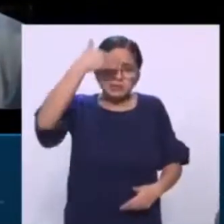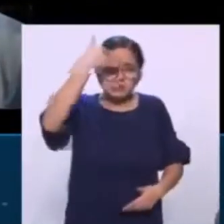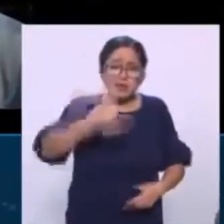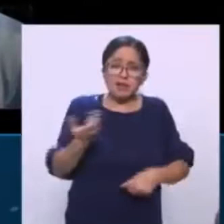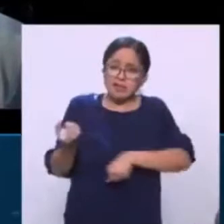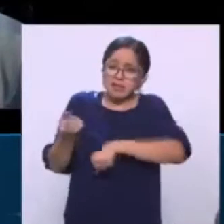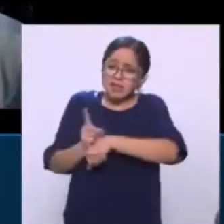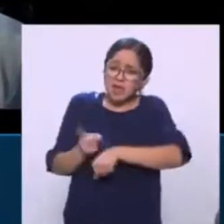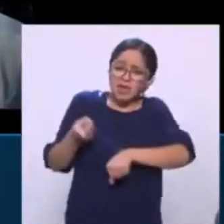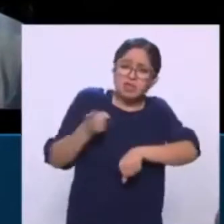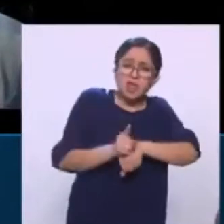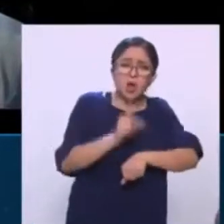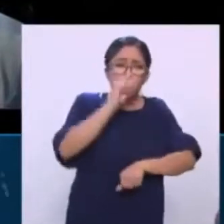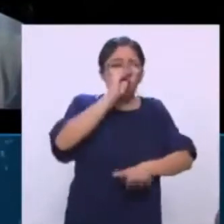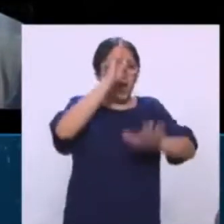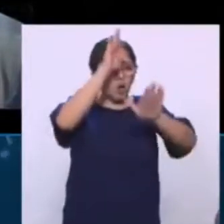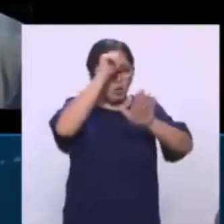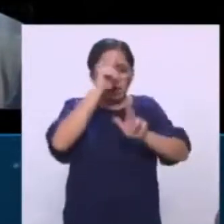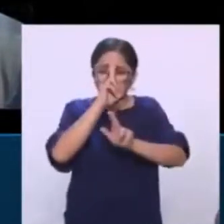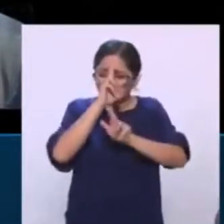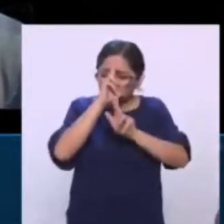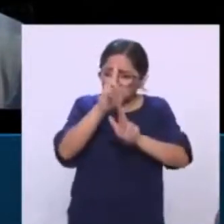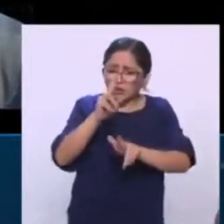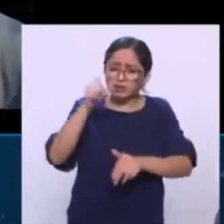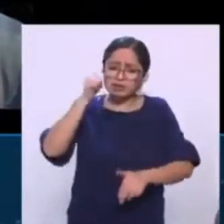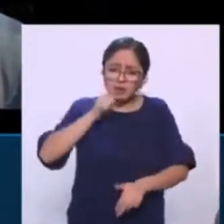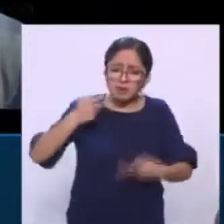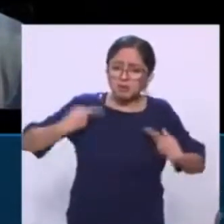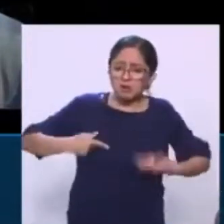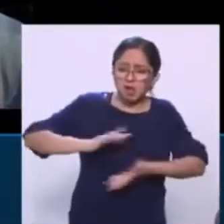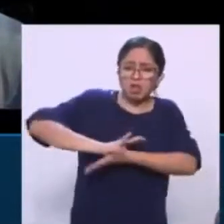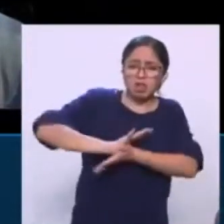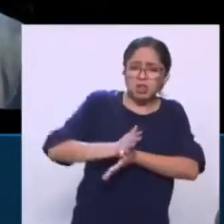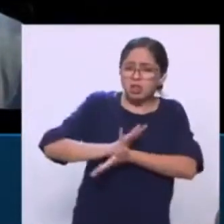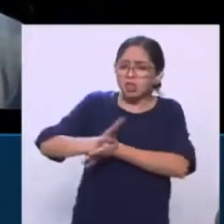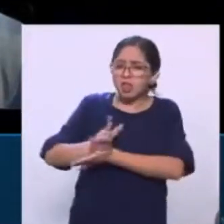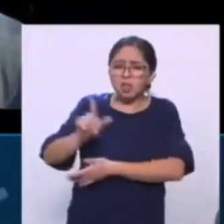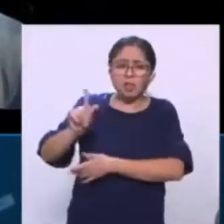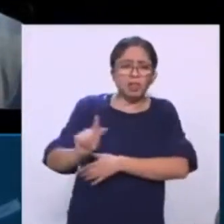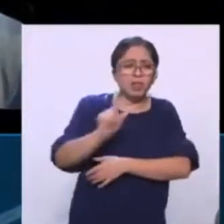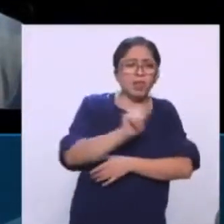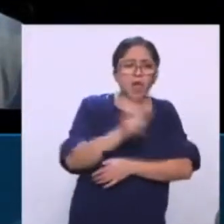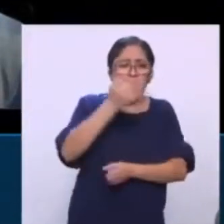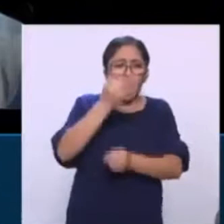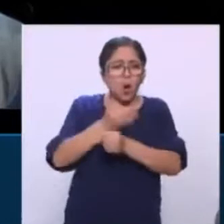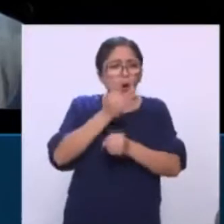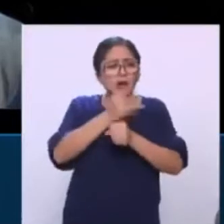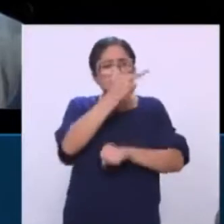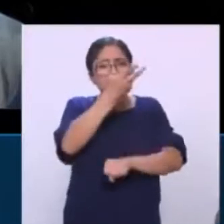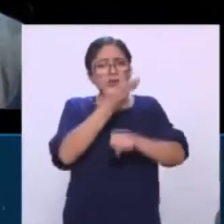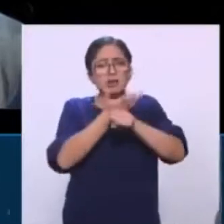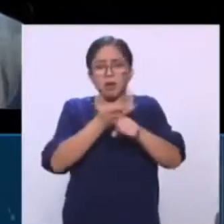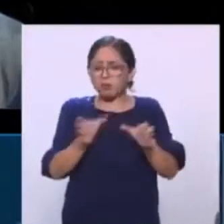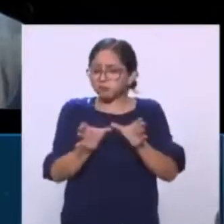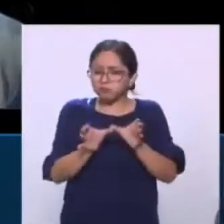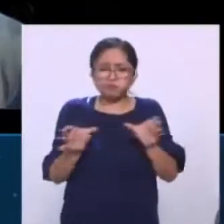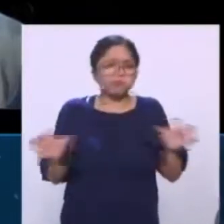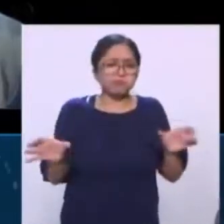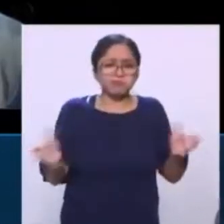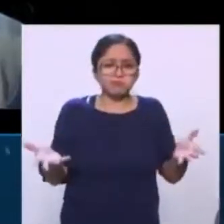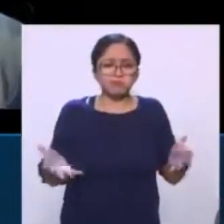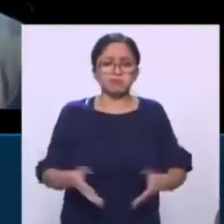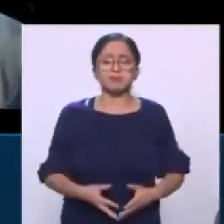racismo institucionalizado, un país tenso, un país dividido esta noche de elecciones? Así es. Yo he observado los